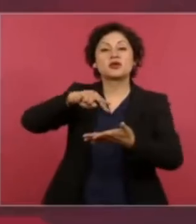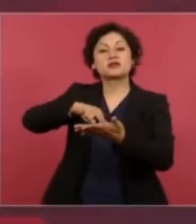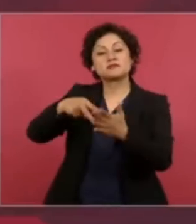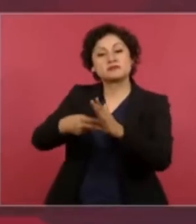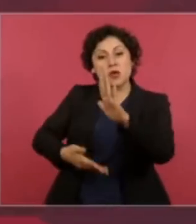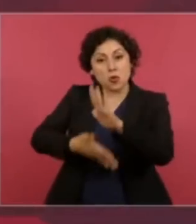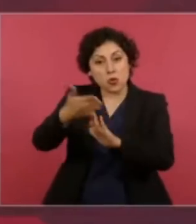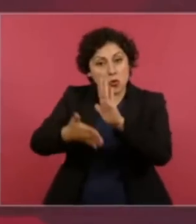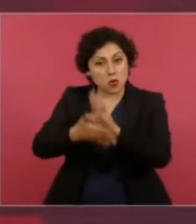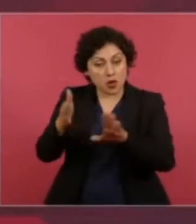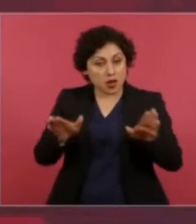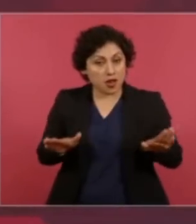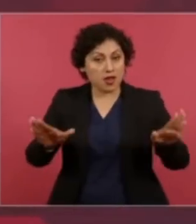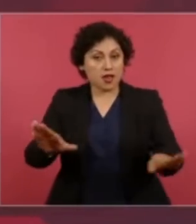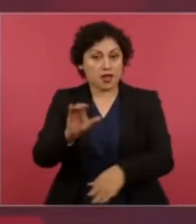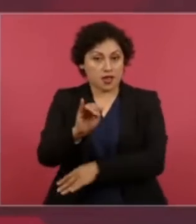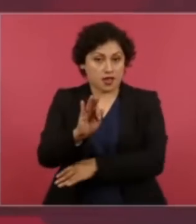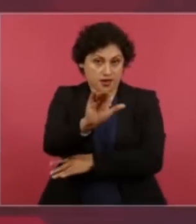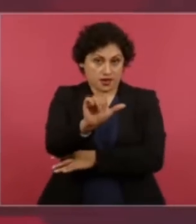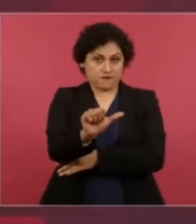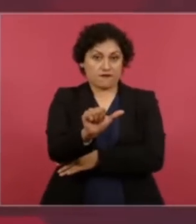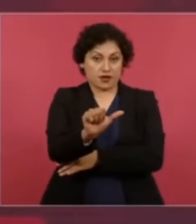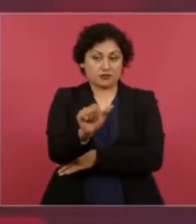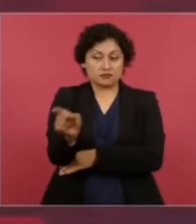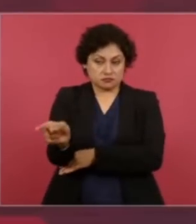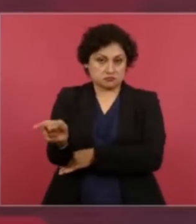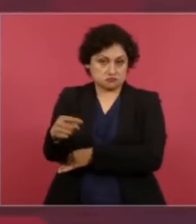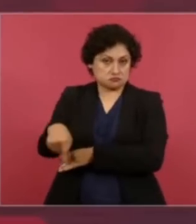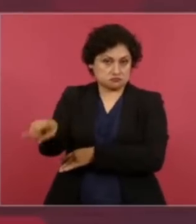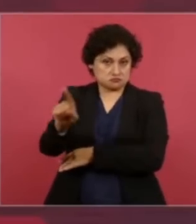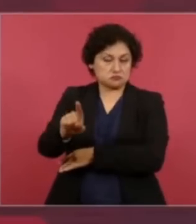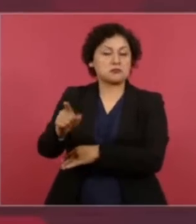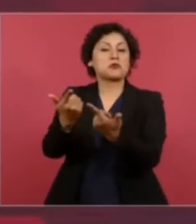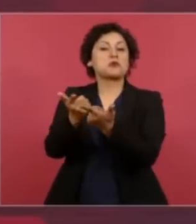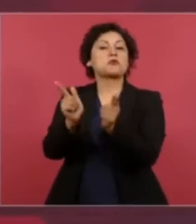pertenecen al grupo de ingenieros militares,